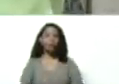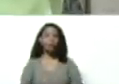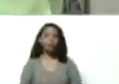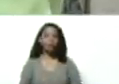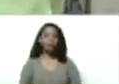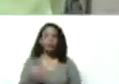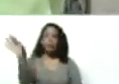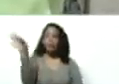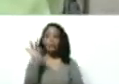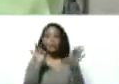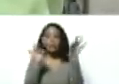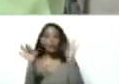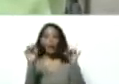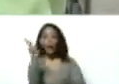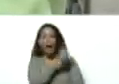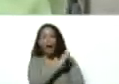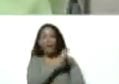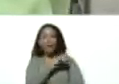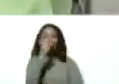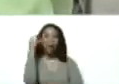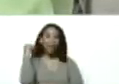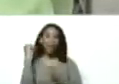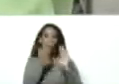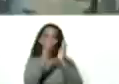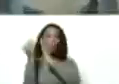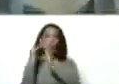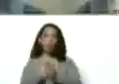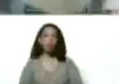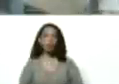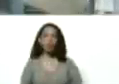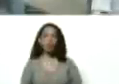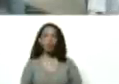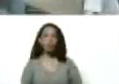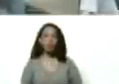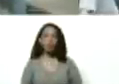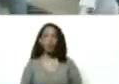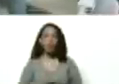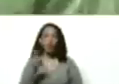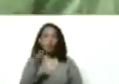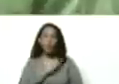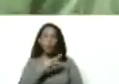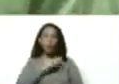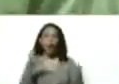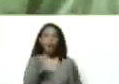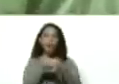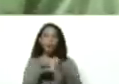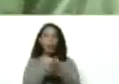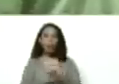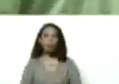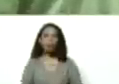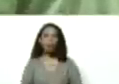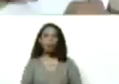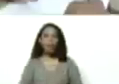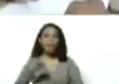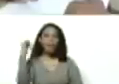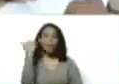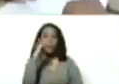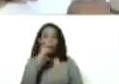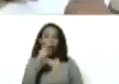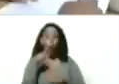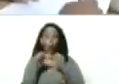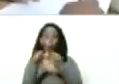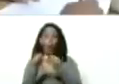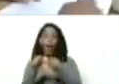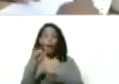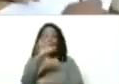se elige al jefe o jefa de comunidad y su equipo y el sábado y siguiente